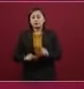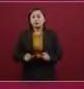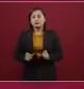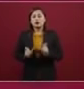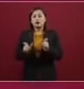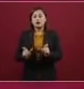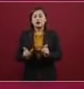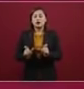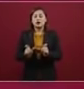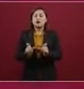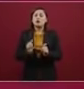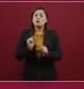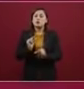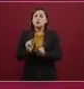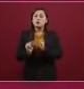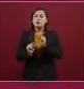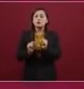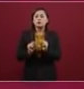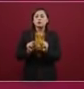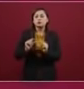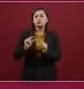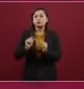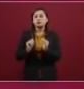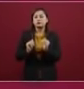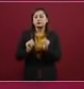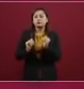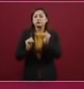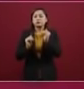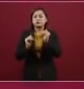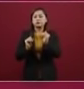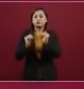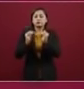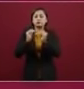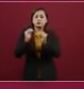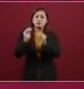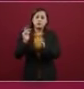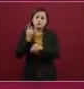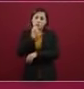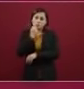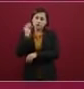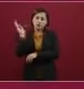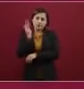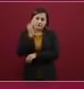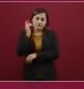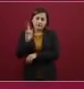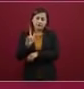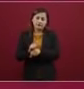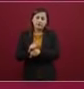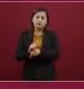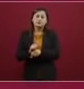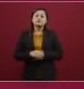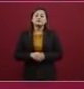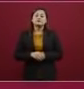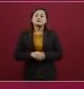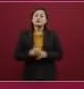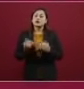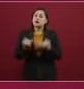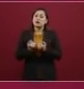que tiene la Policía Federal y al mismo tiempo se van a ir incrementando